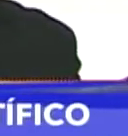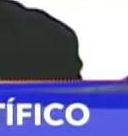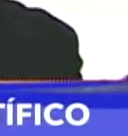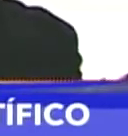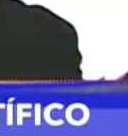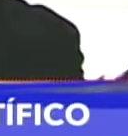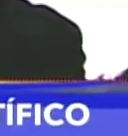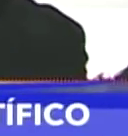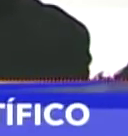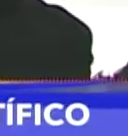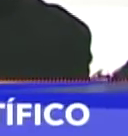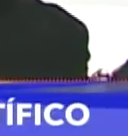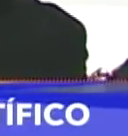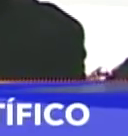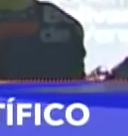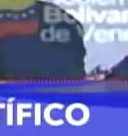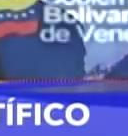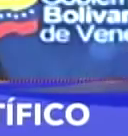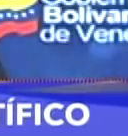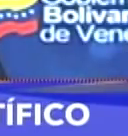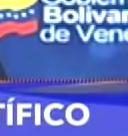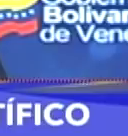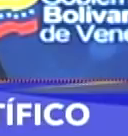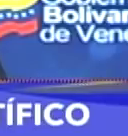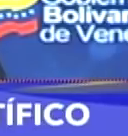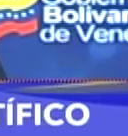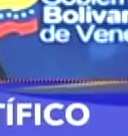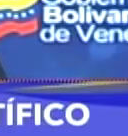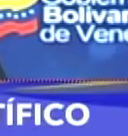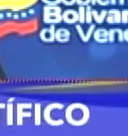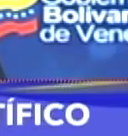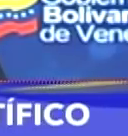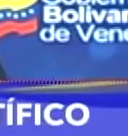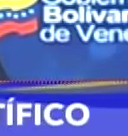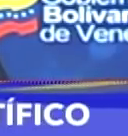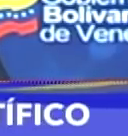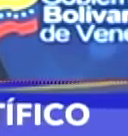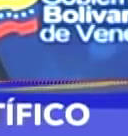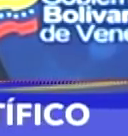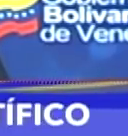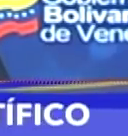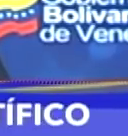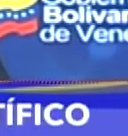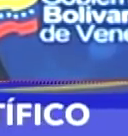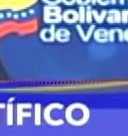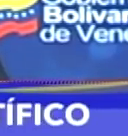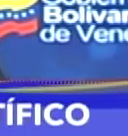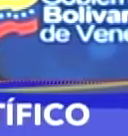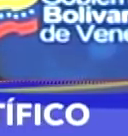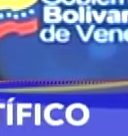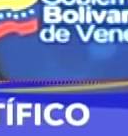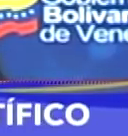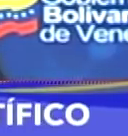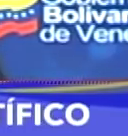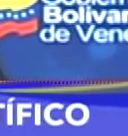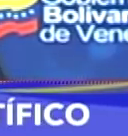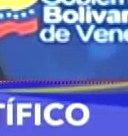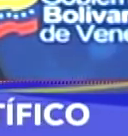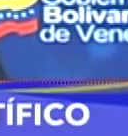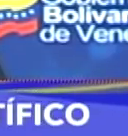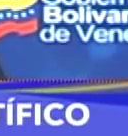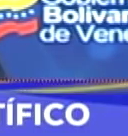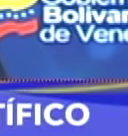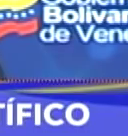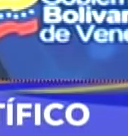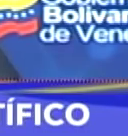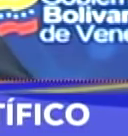responsabilidad a la doctora Delcy Rodríguez, vicepresidenta ejecutiva de la República Bolivariana de Venezuela,